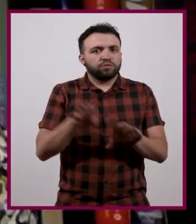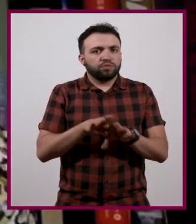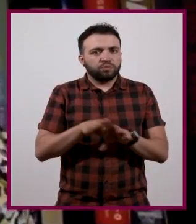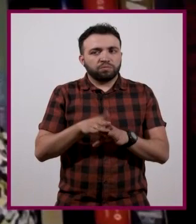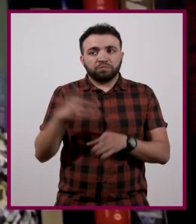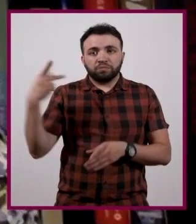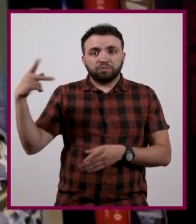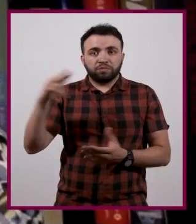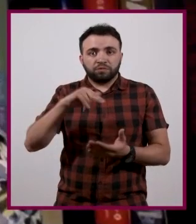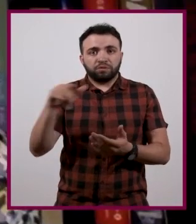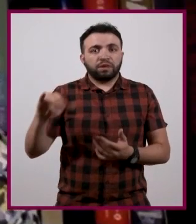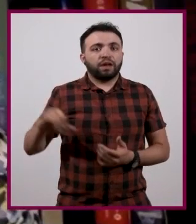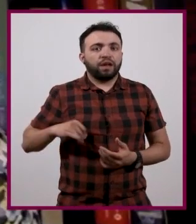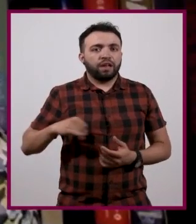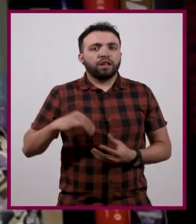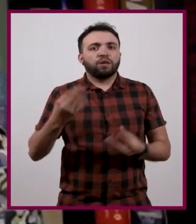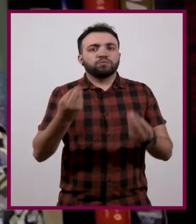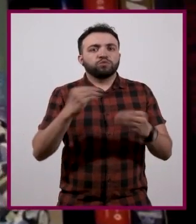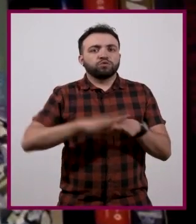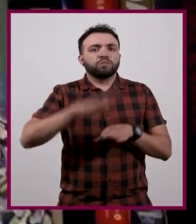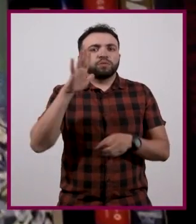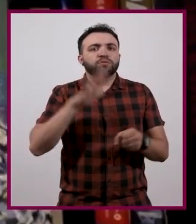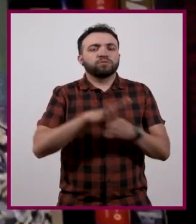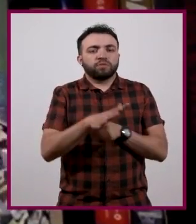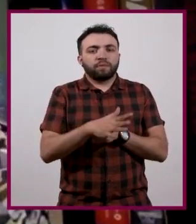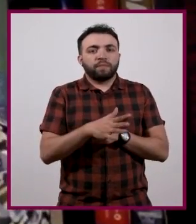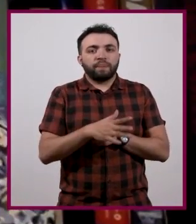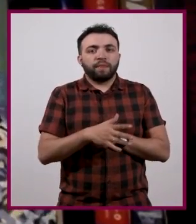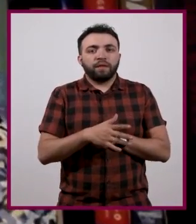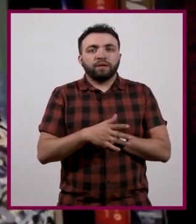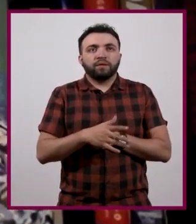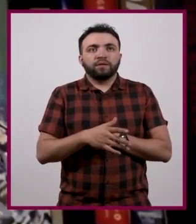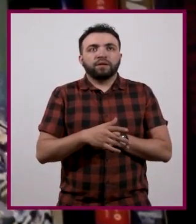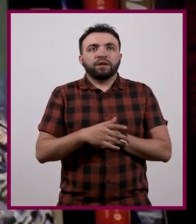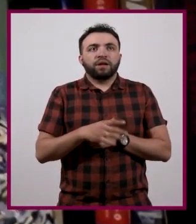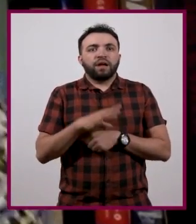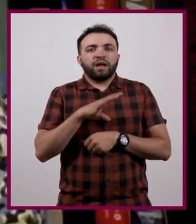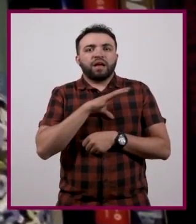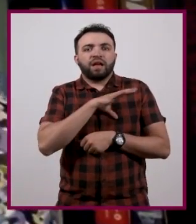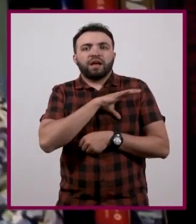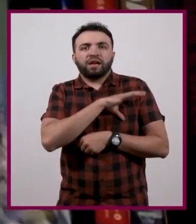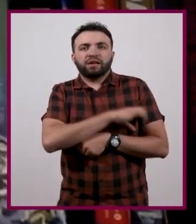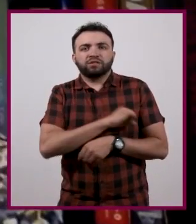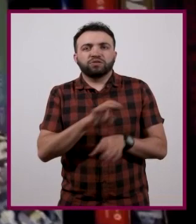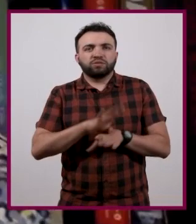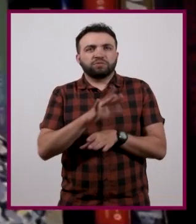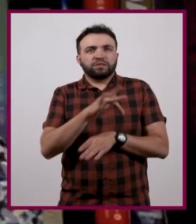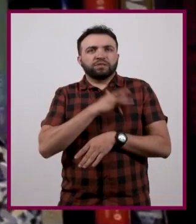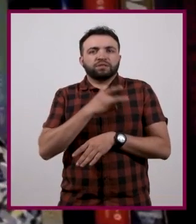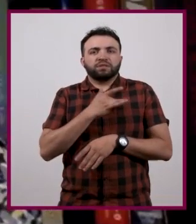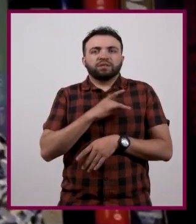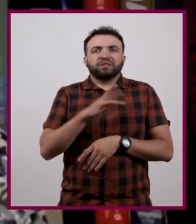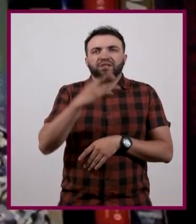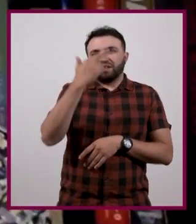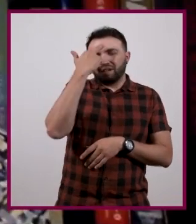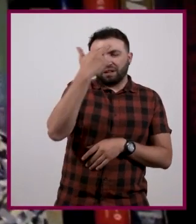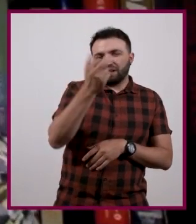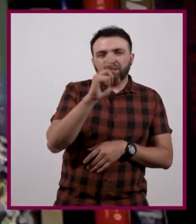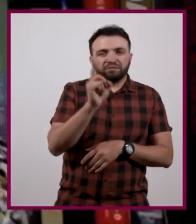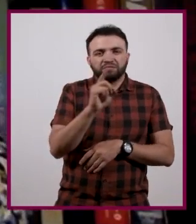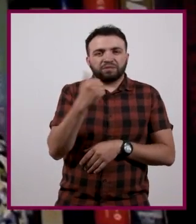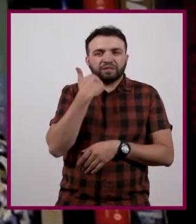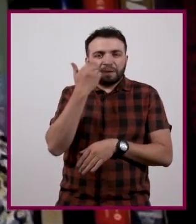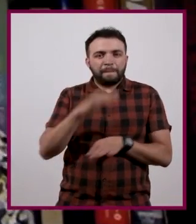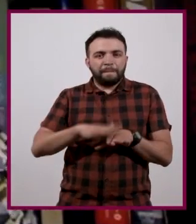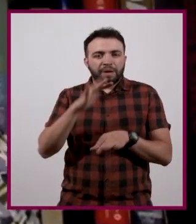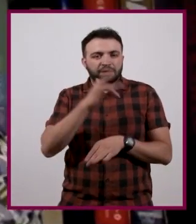una pintora que le interesaba mucho más llegar a los afectos que a la parte racional. No me da la impresión de que quisiera